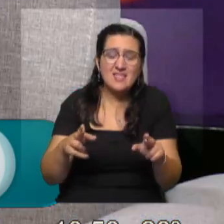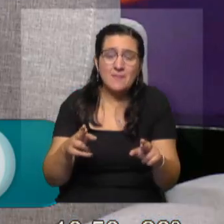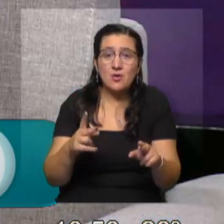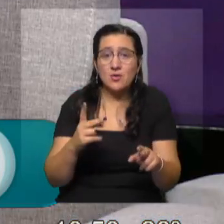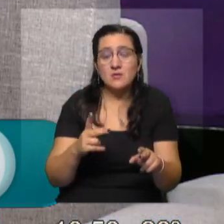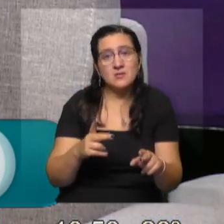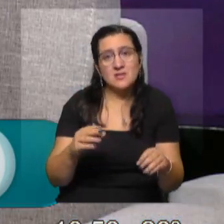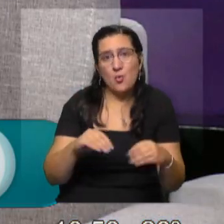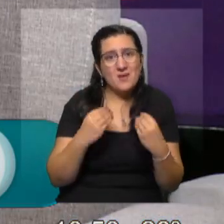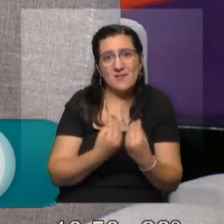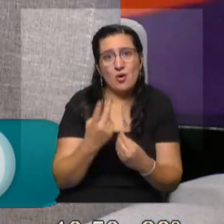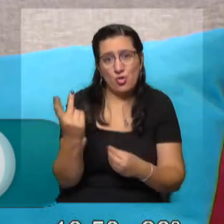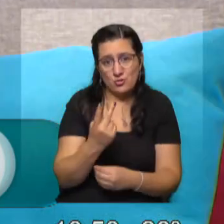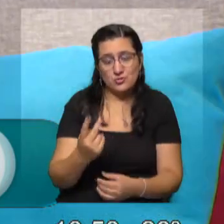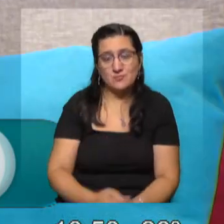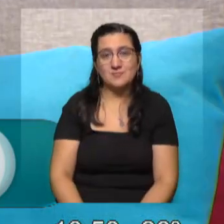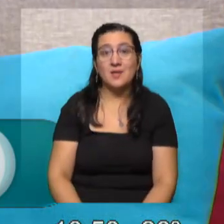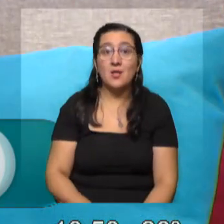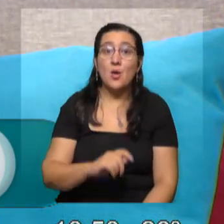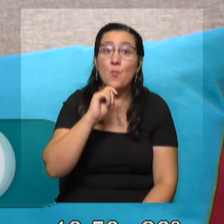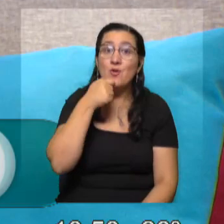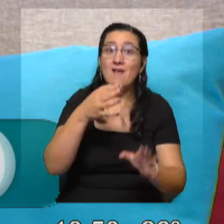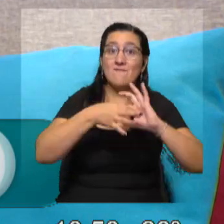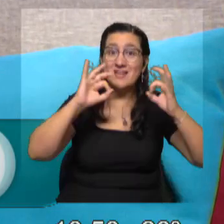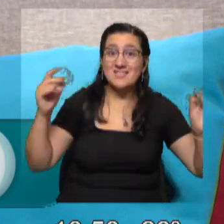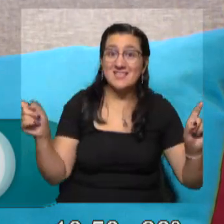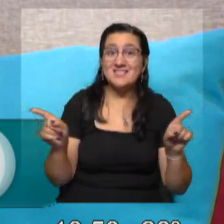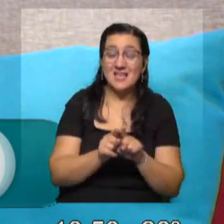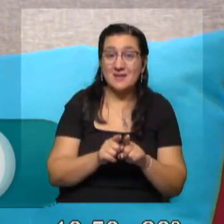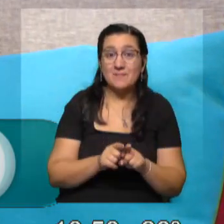Verano, se llenaban los dos. Qué maravilla. Linda frase de cierre. Así que nos vamos. Nos vamos a...